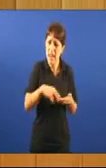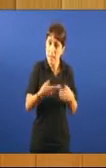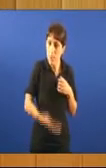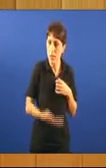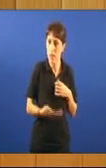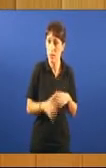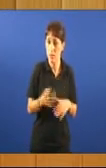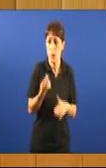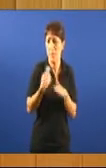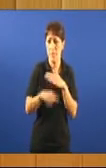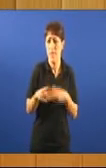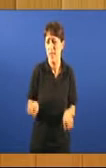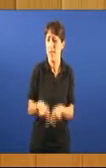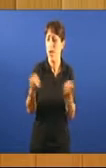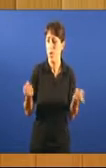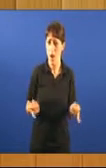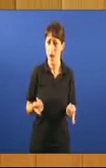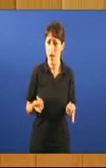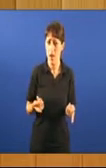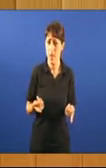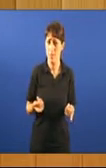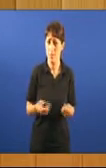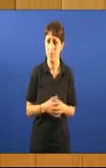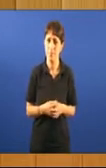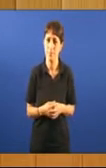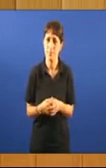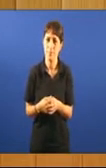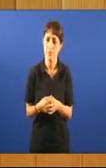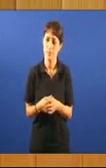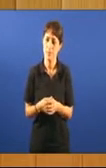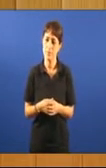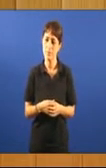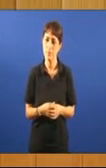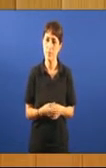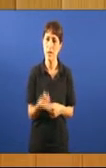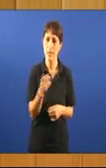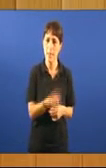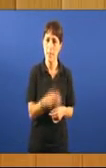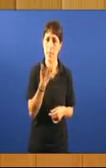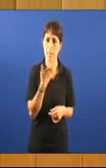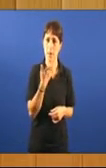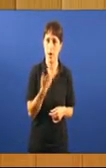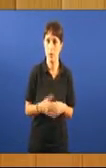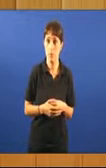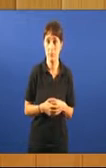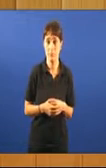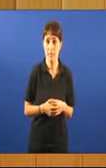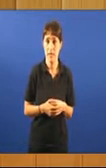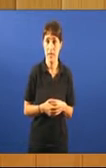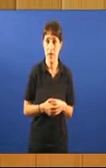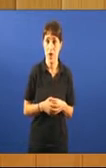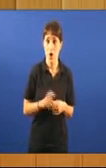Bankia, ese burato negro que absorbe a mitade das axudas públicas á banca, non vai ser vendida